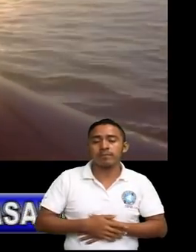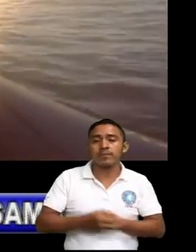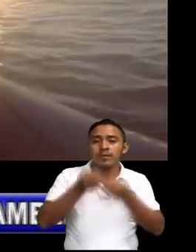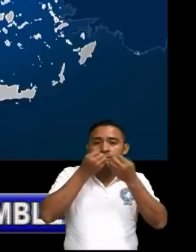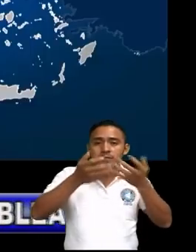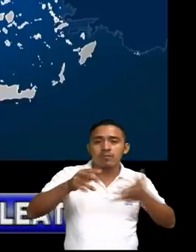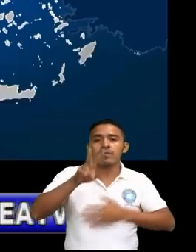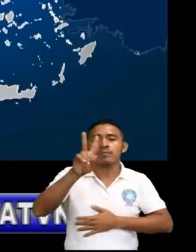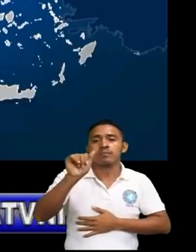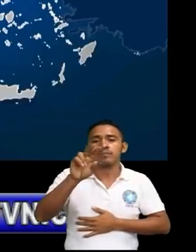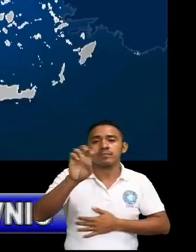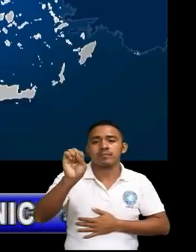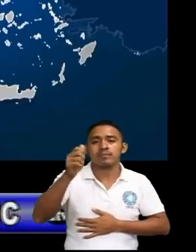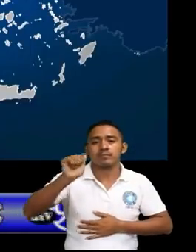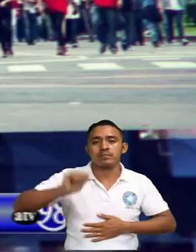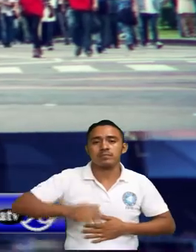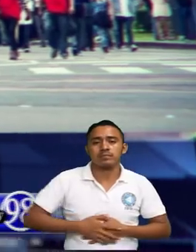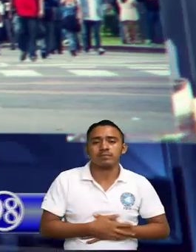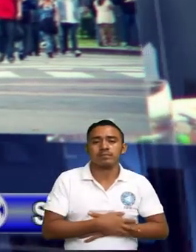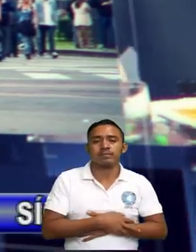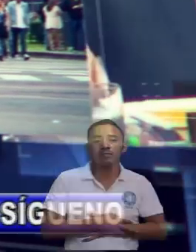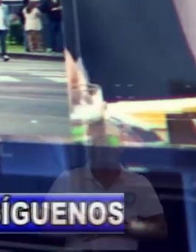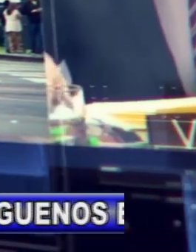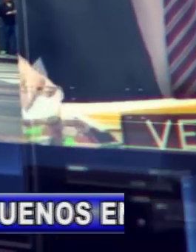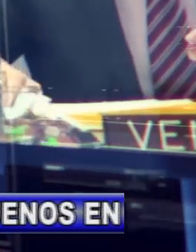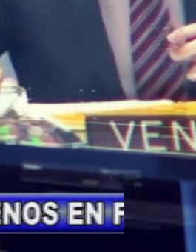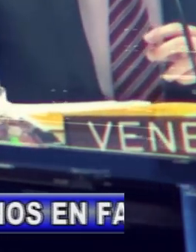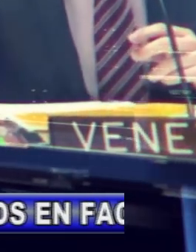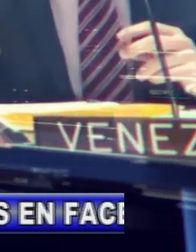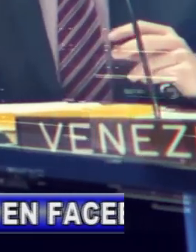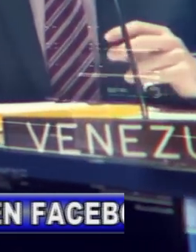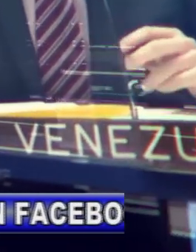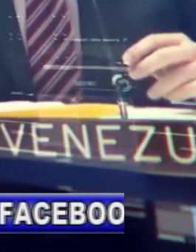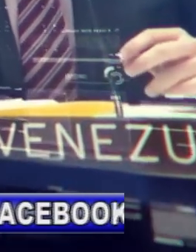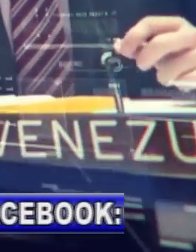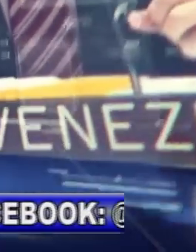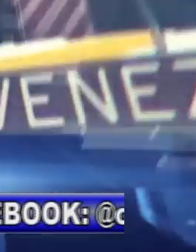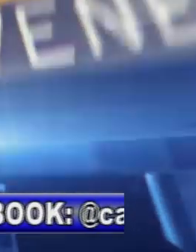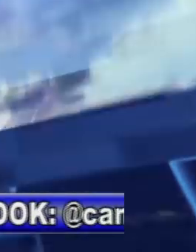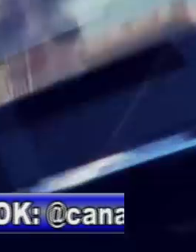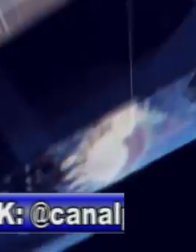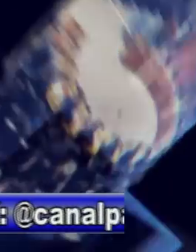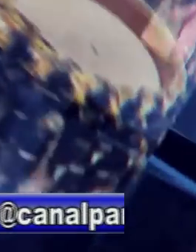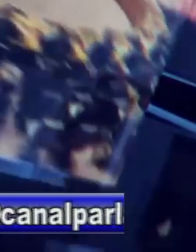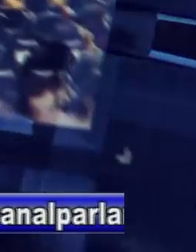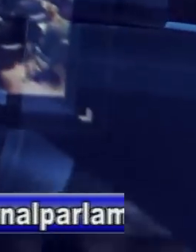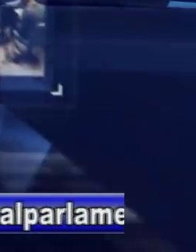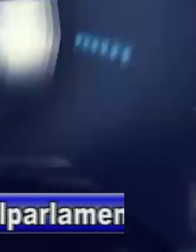parlamentario les informó Vanessa Paz.